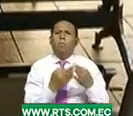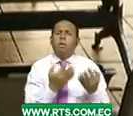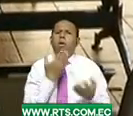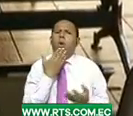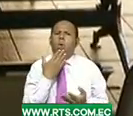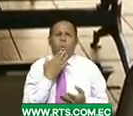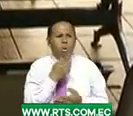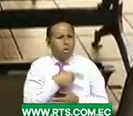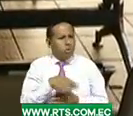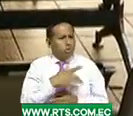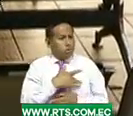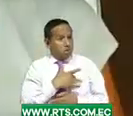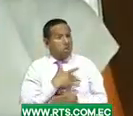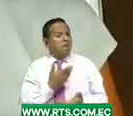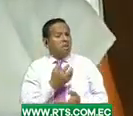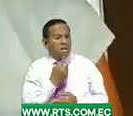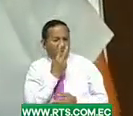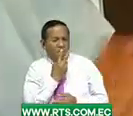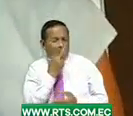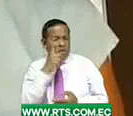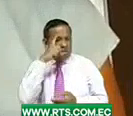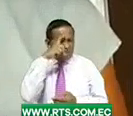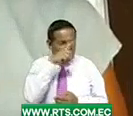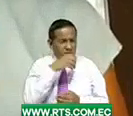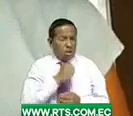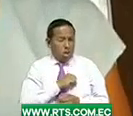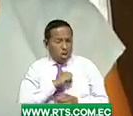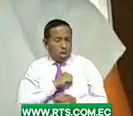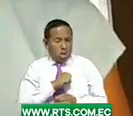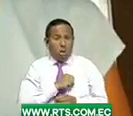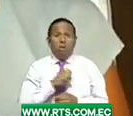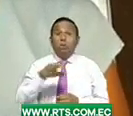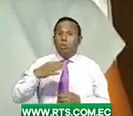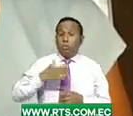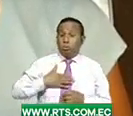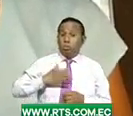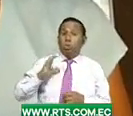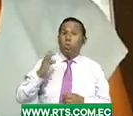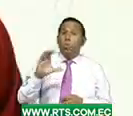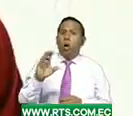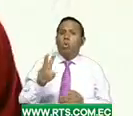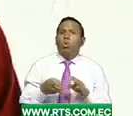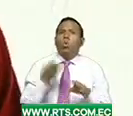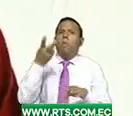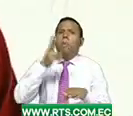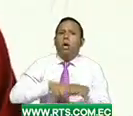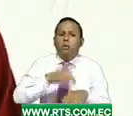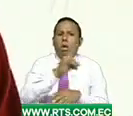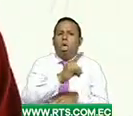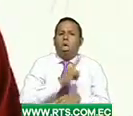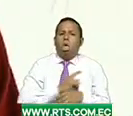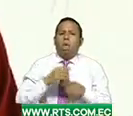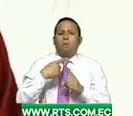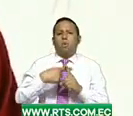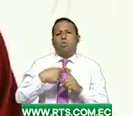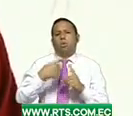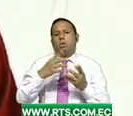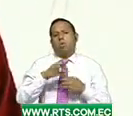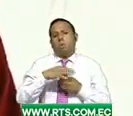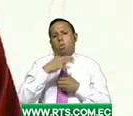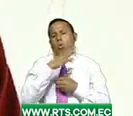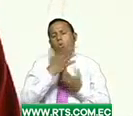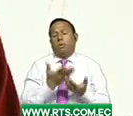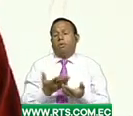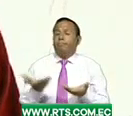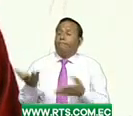han presentado los síntomas. Mi cuñada sí, ya 2 veces ya le va cayendo COVID. Bueno, lo que pasa es que nos descuidamos,